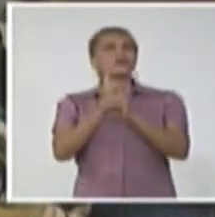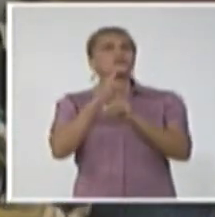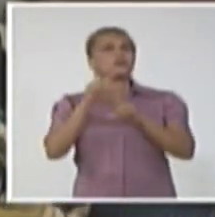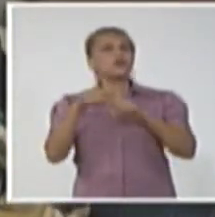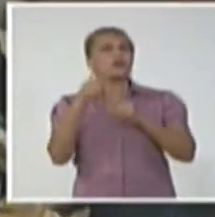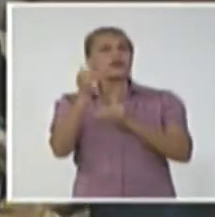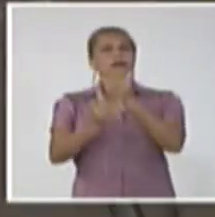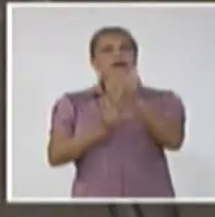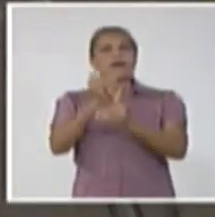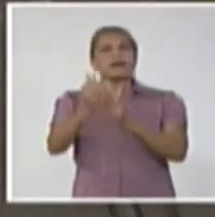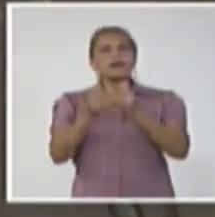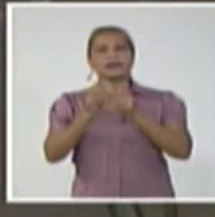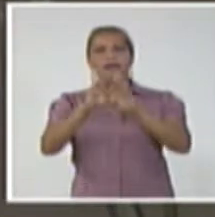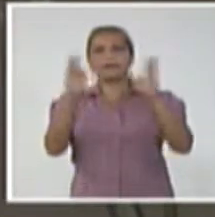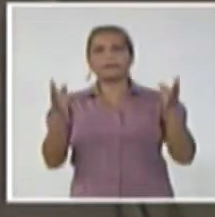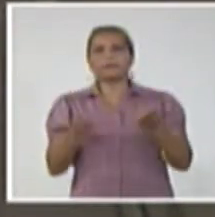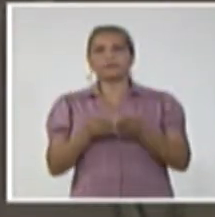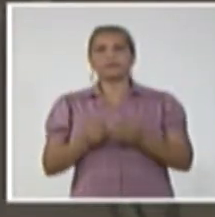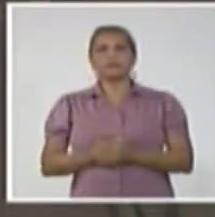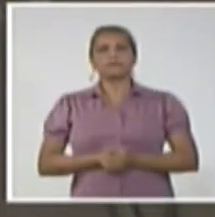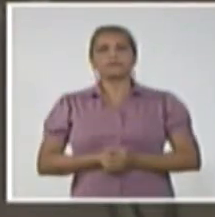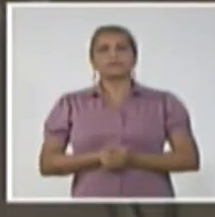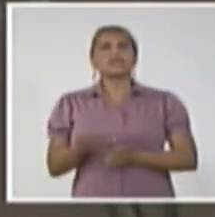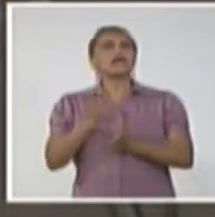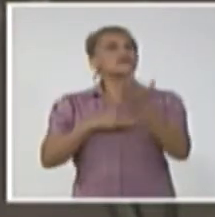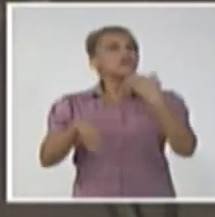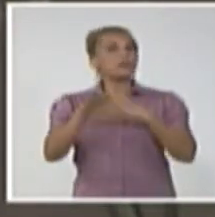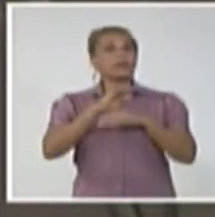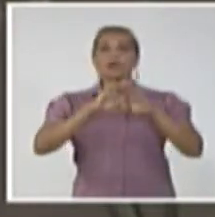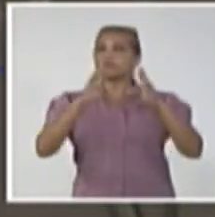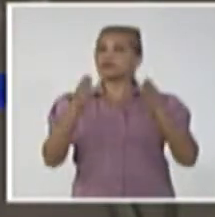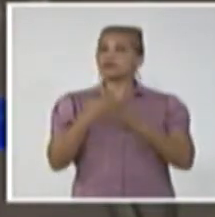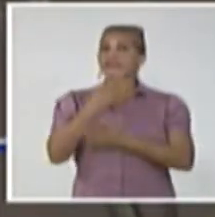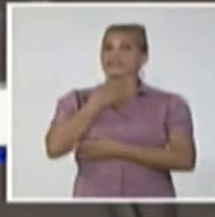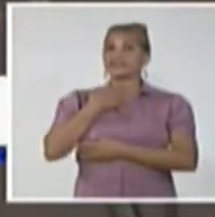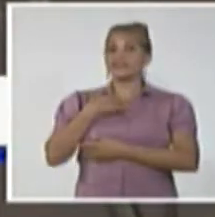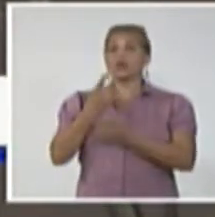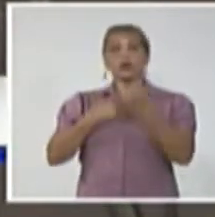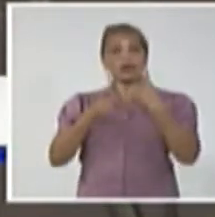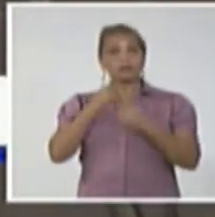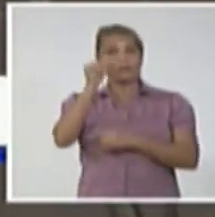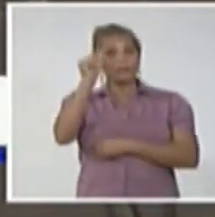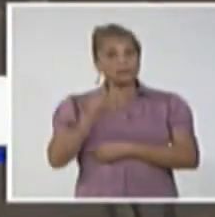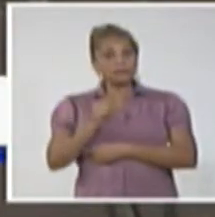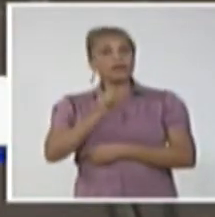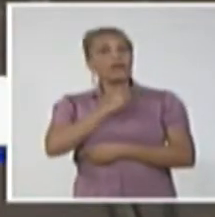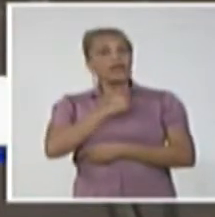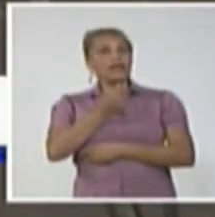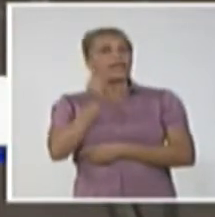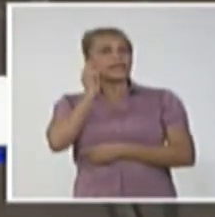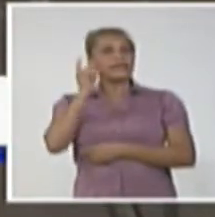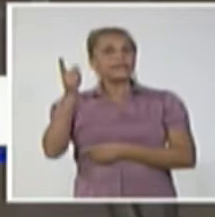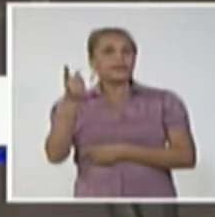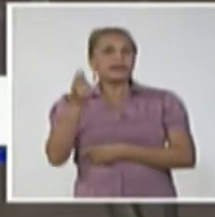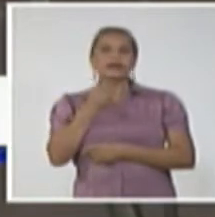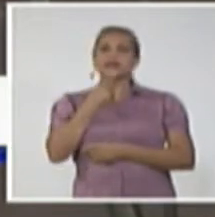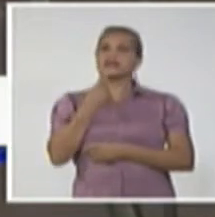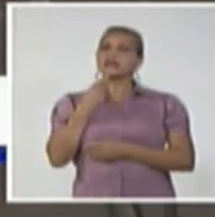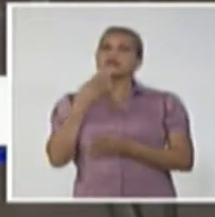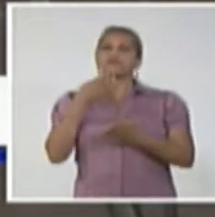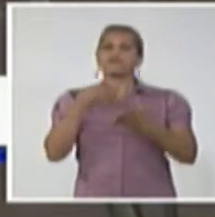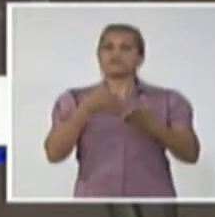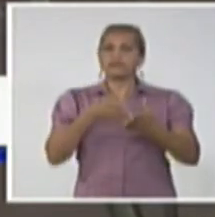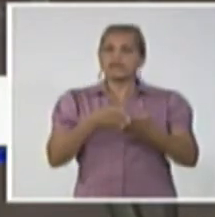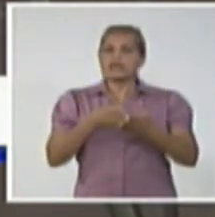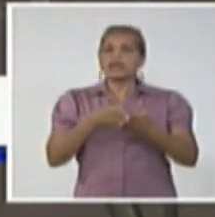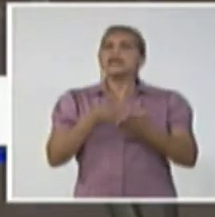en el mundo. Ha superado incluso las expectativas que muchas activistas teníamos sobre este, hasta dónde podíamos llegar. Yo creo que es un